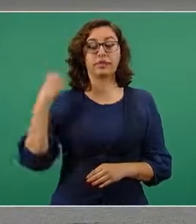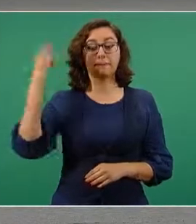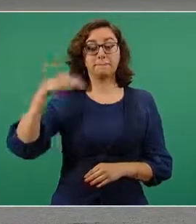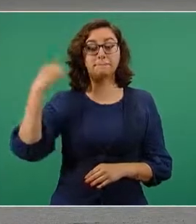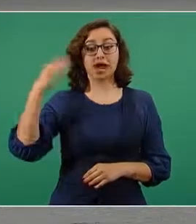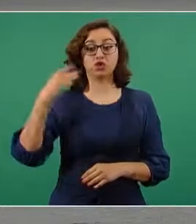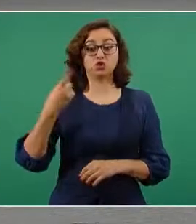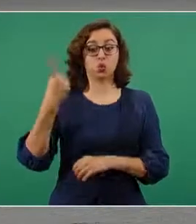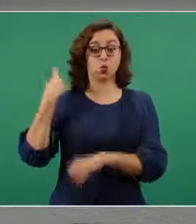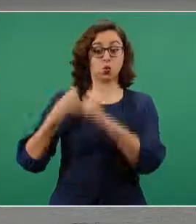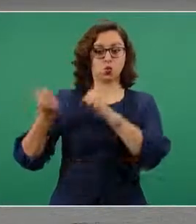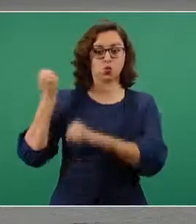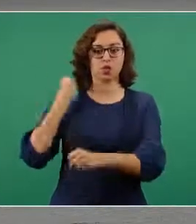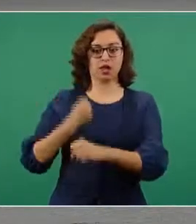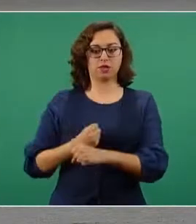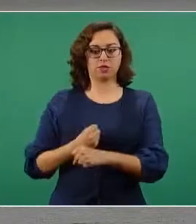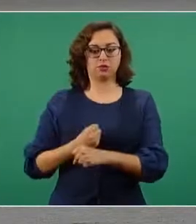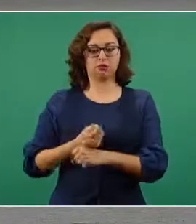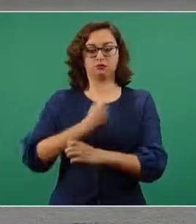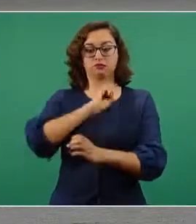pasado,